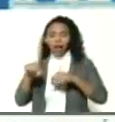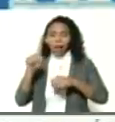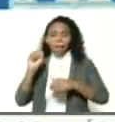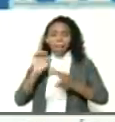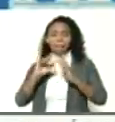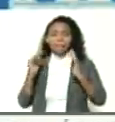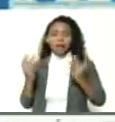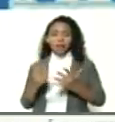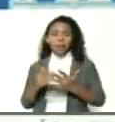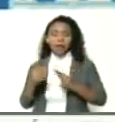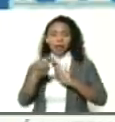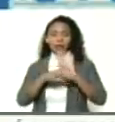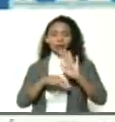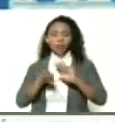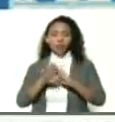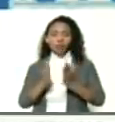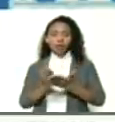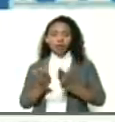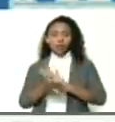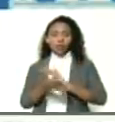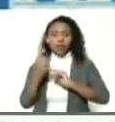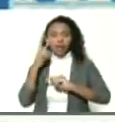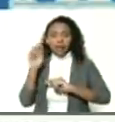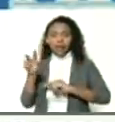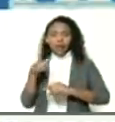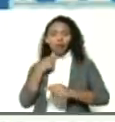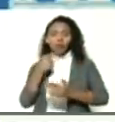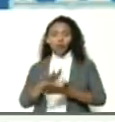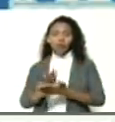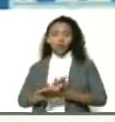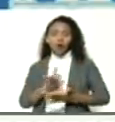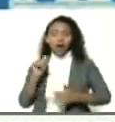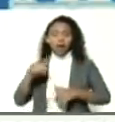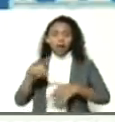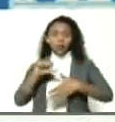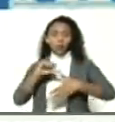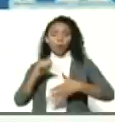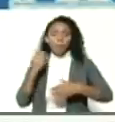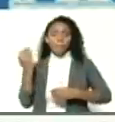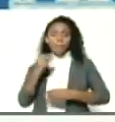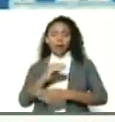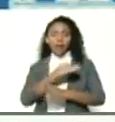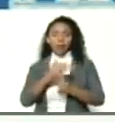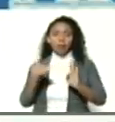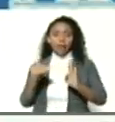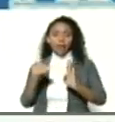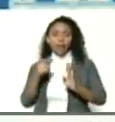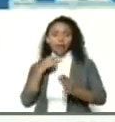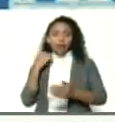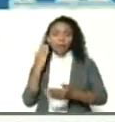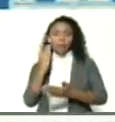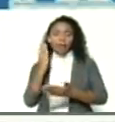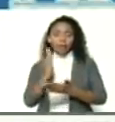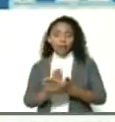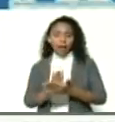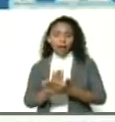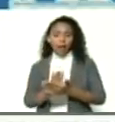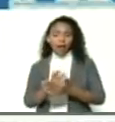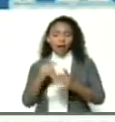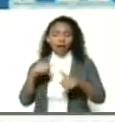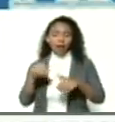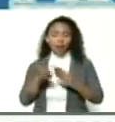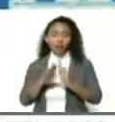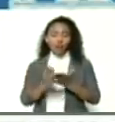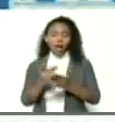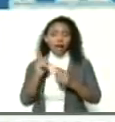pandemia a nivel mundial. Los fallecidos en Sudamérica representan más de la mitad de los fallecidos en el mundo. Así